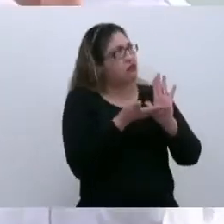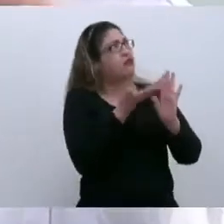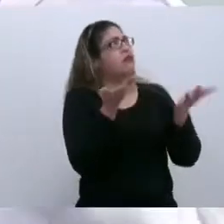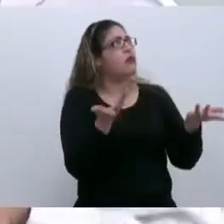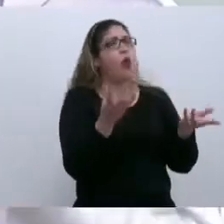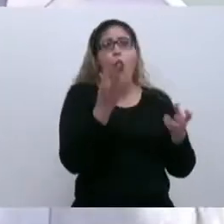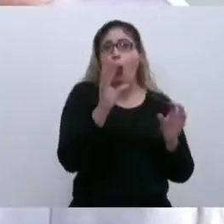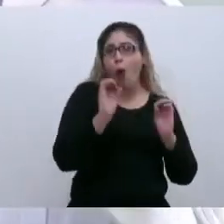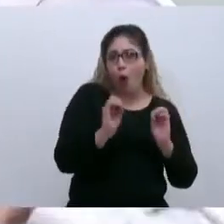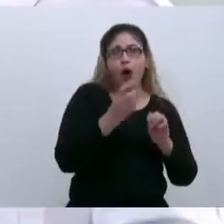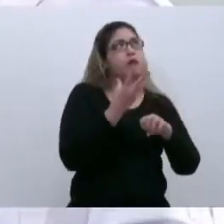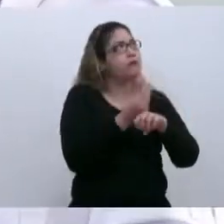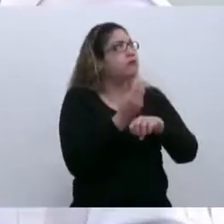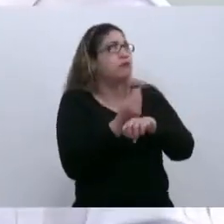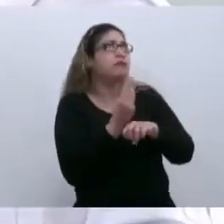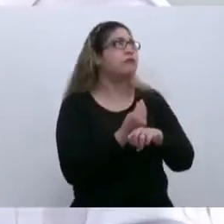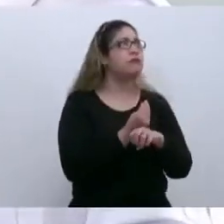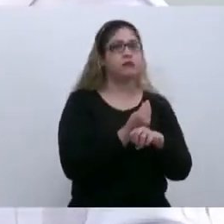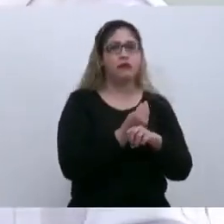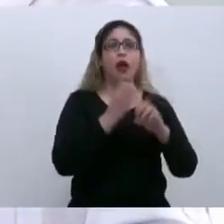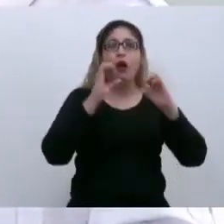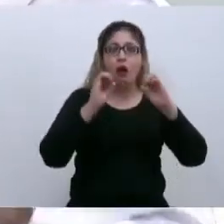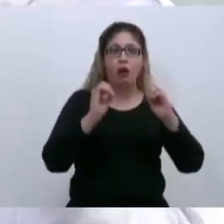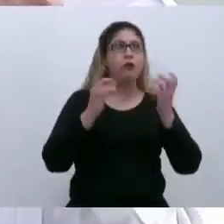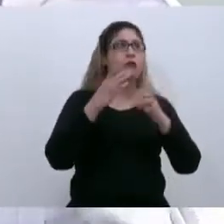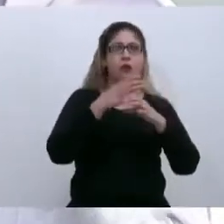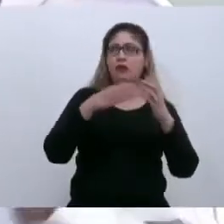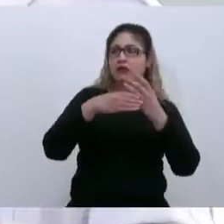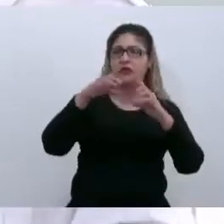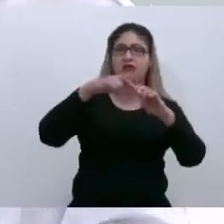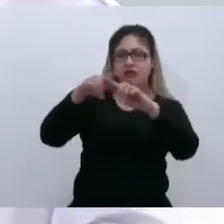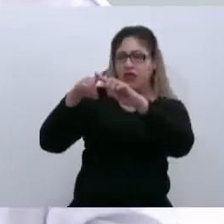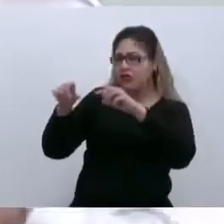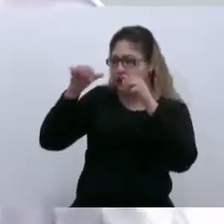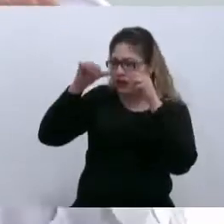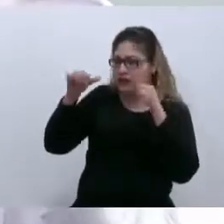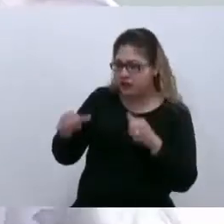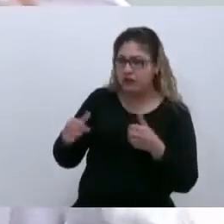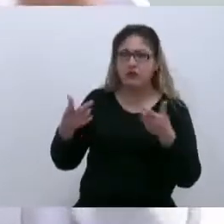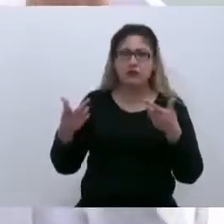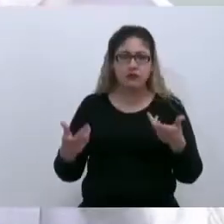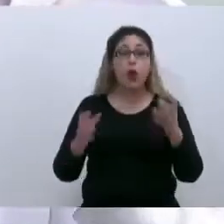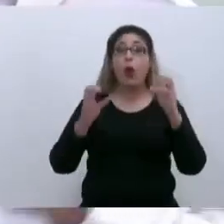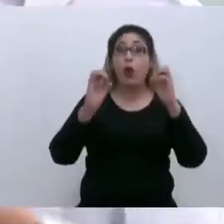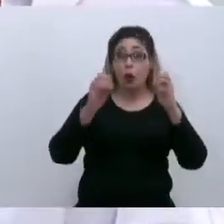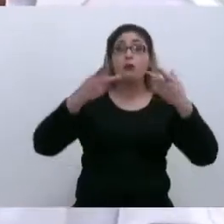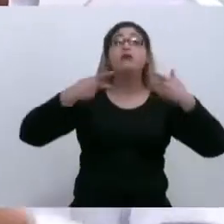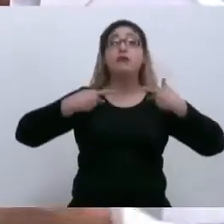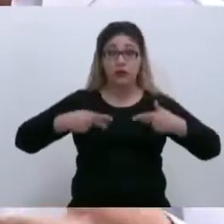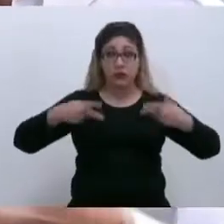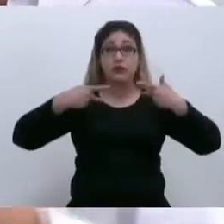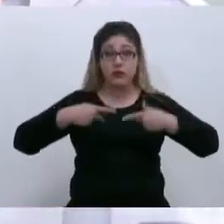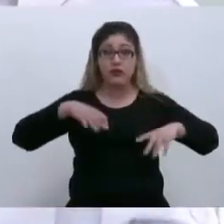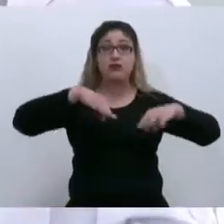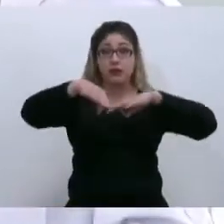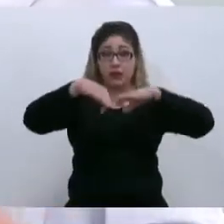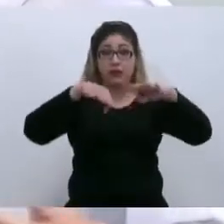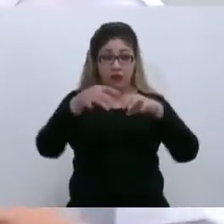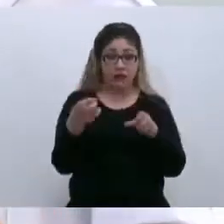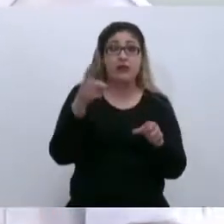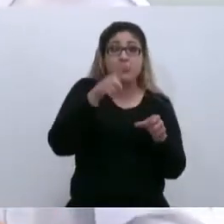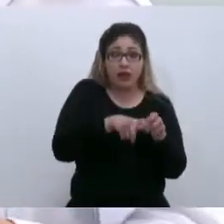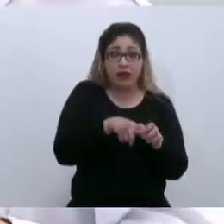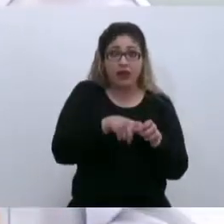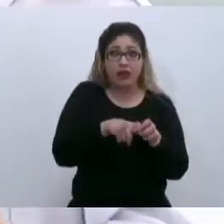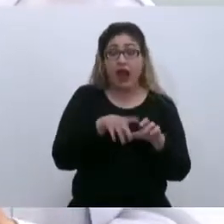neoliberal sometió al sistema de salud, dejando de contratar personal, dejando de formar personal en las sedes y